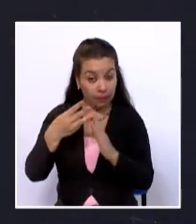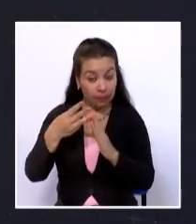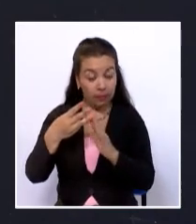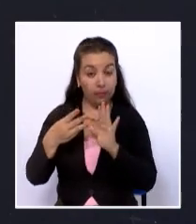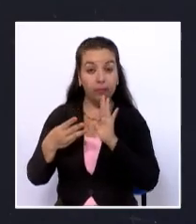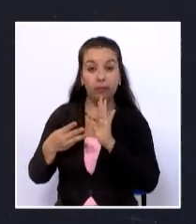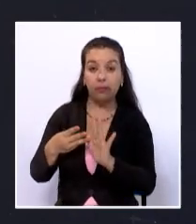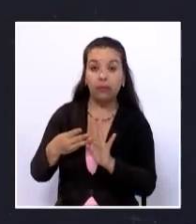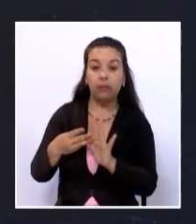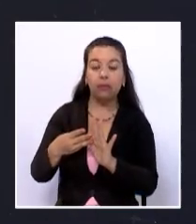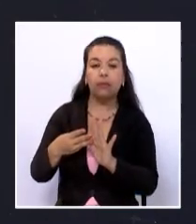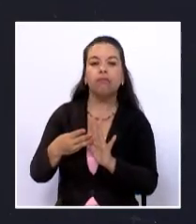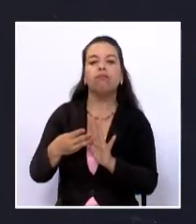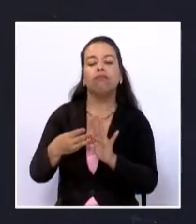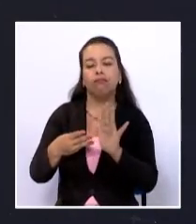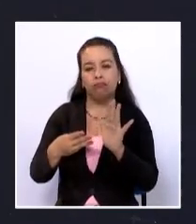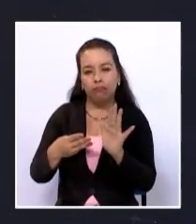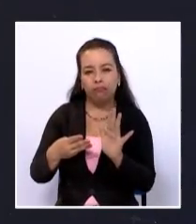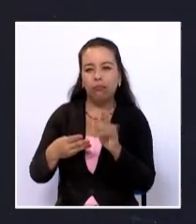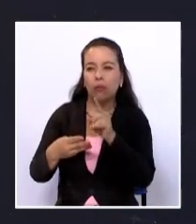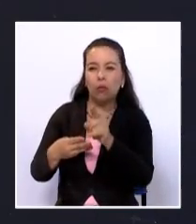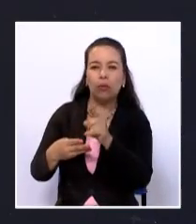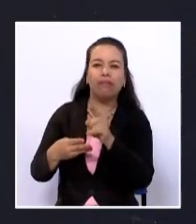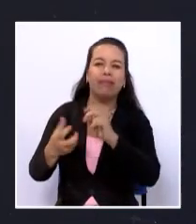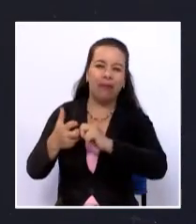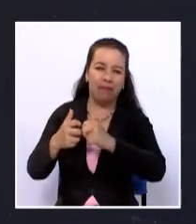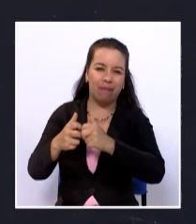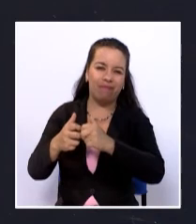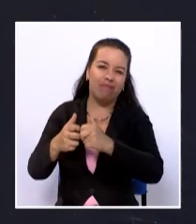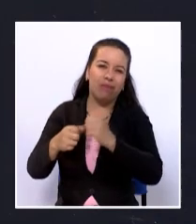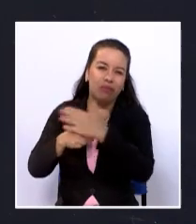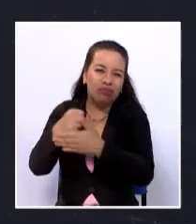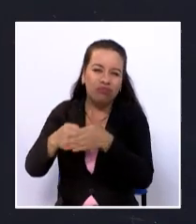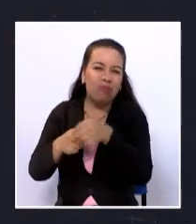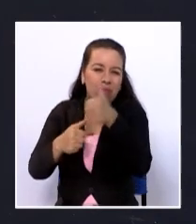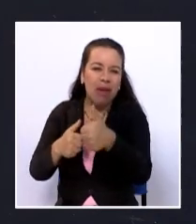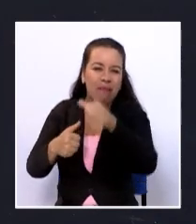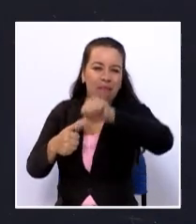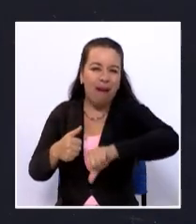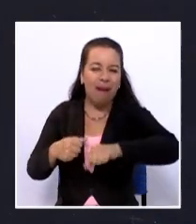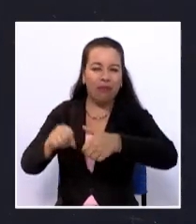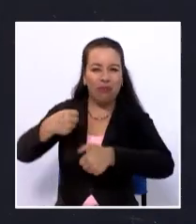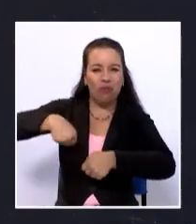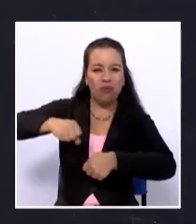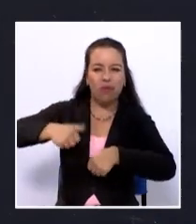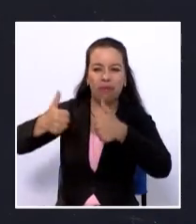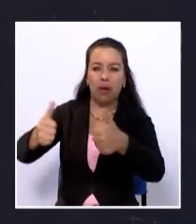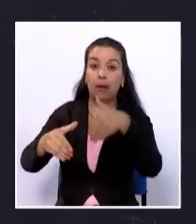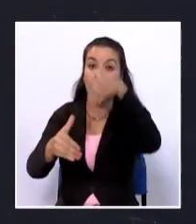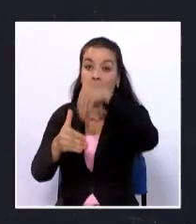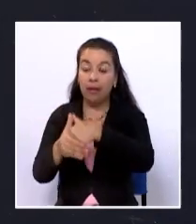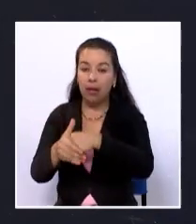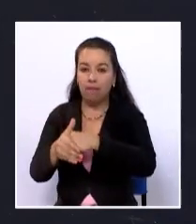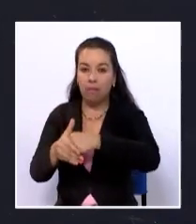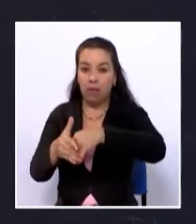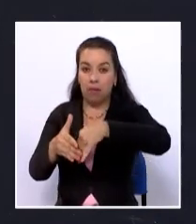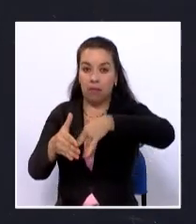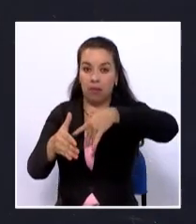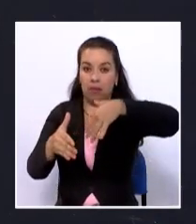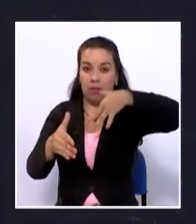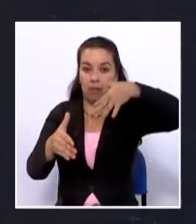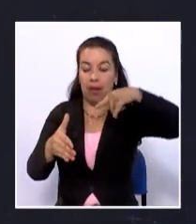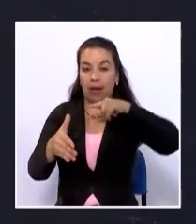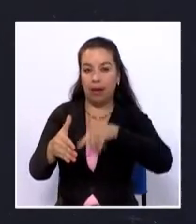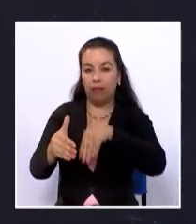ahí es donde se ve la patología de rodilla acá donde se ve la acumulación de líquido en la rodilla y